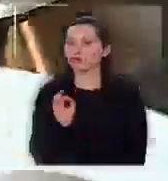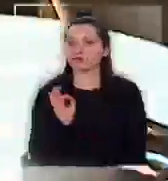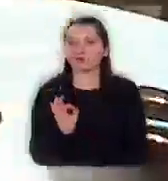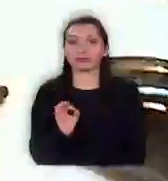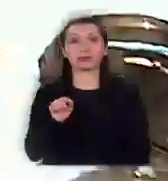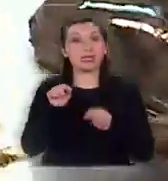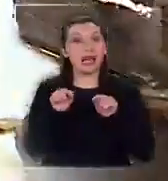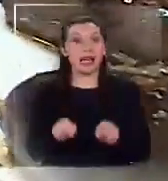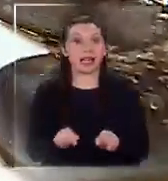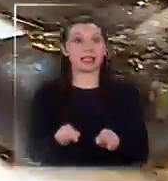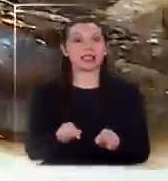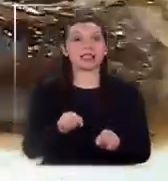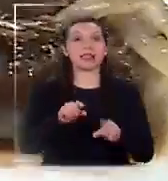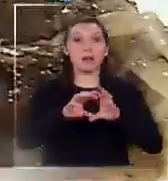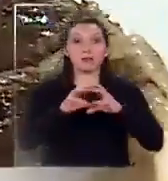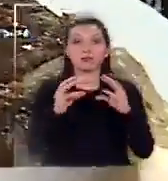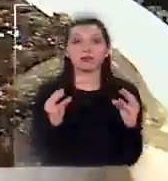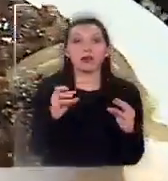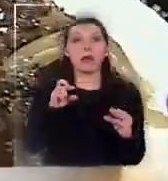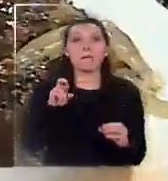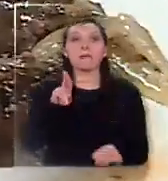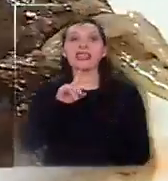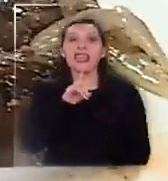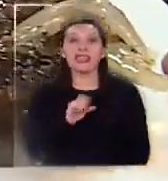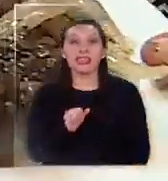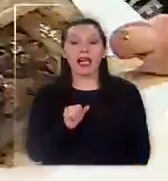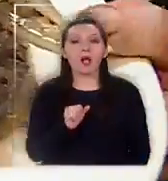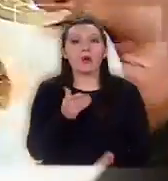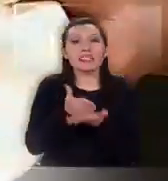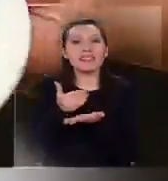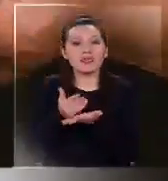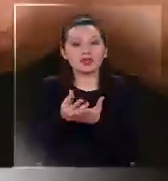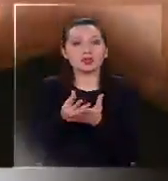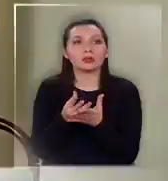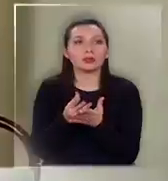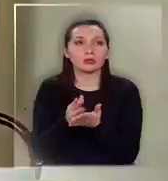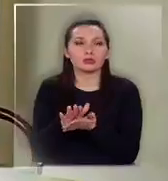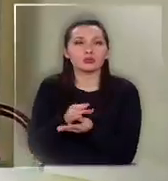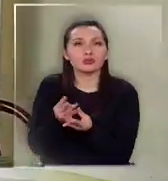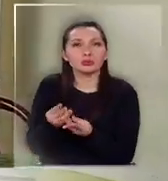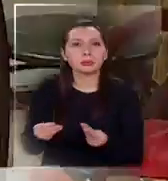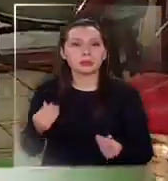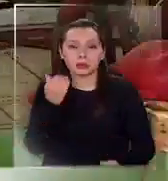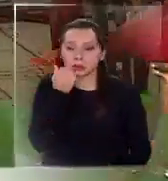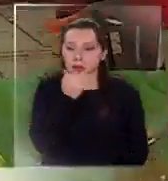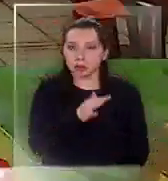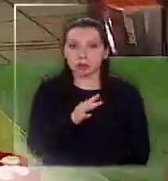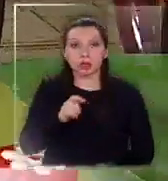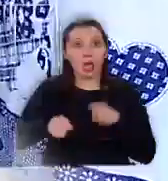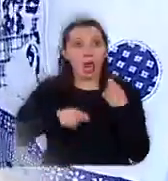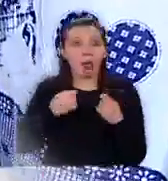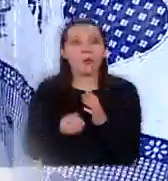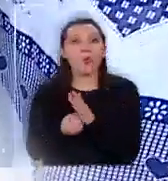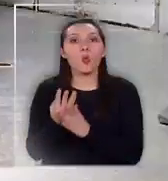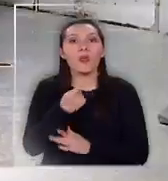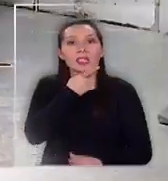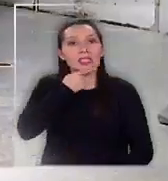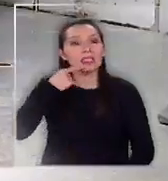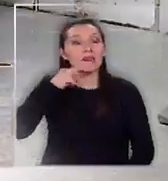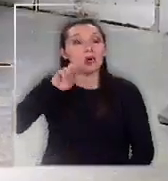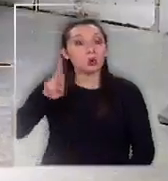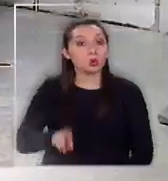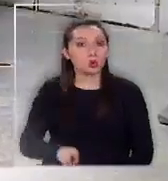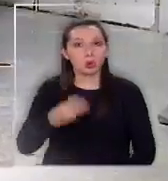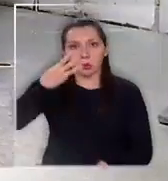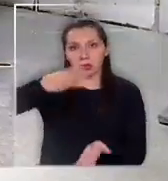Nosotros acá hacemos la prieta con una base de cebollita abajo, entonces queda mucho más sabroso. Una colación en el nuevo Sabor Sureño cuesta